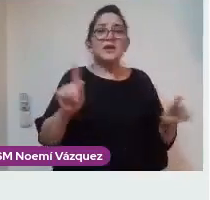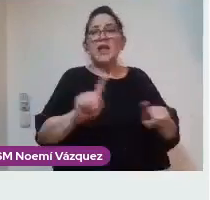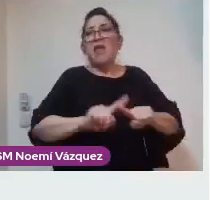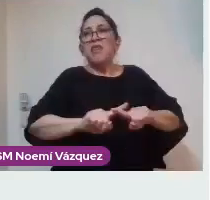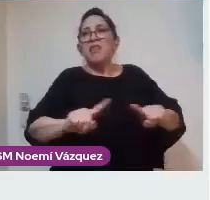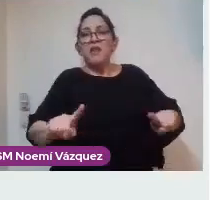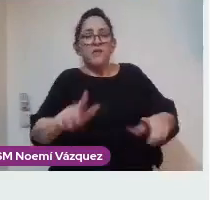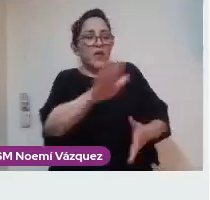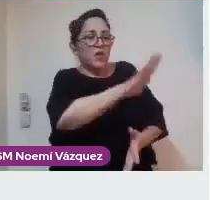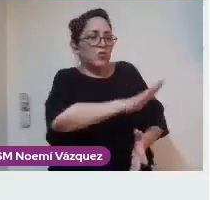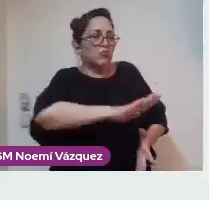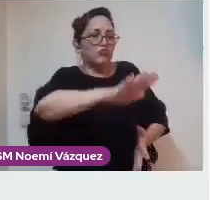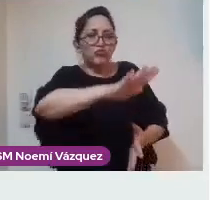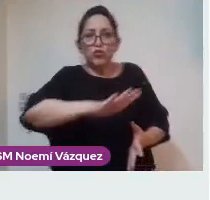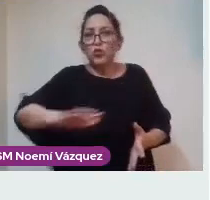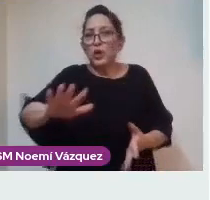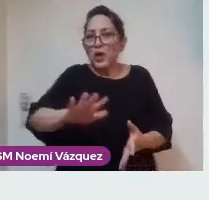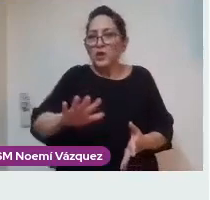hacen.